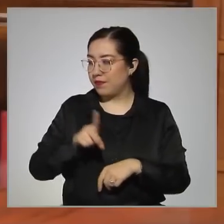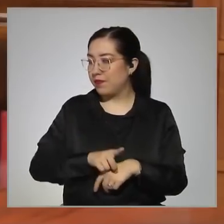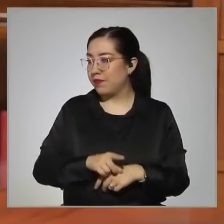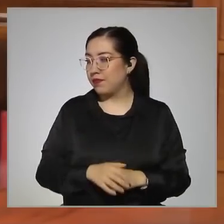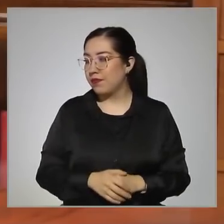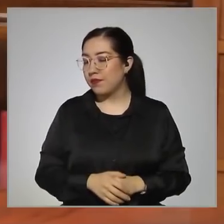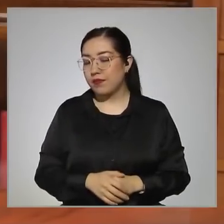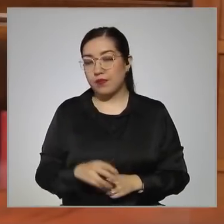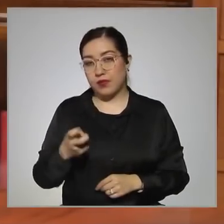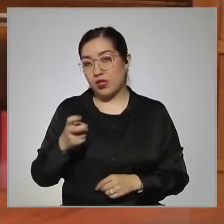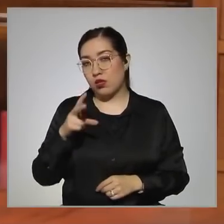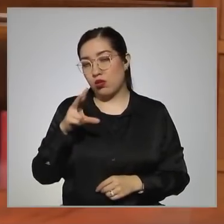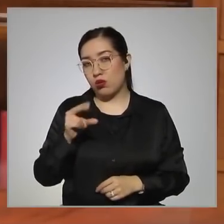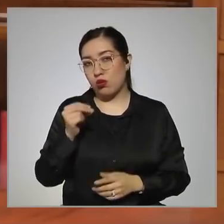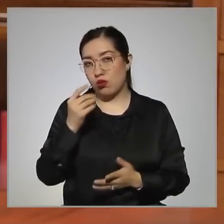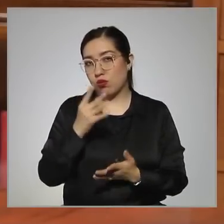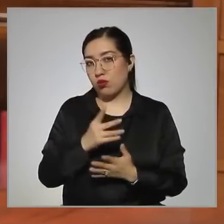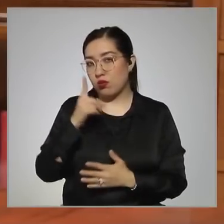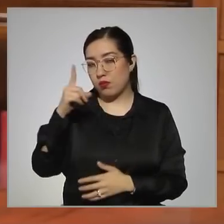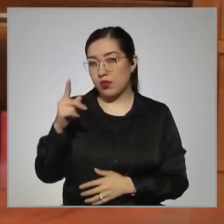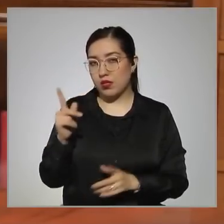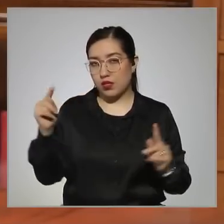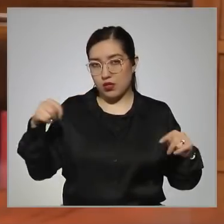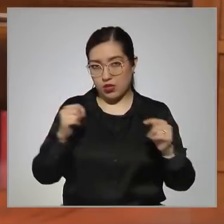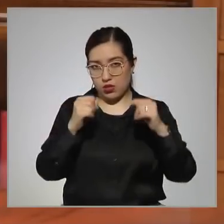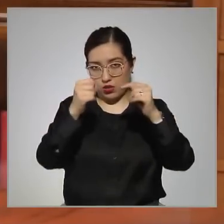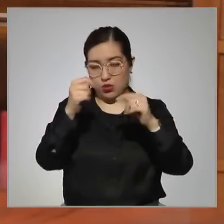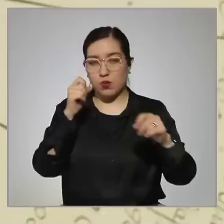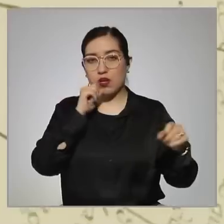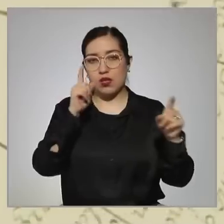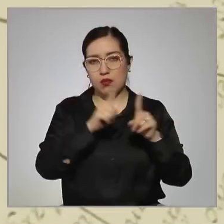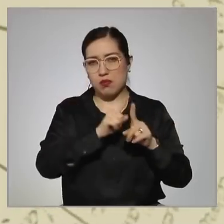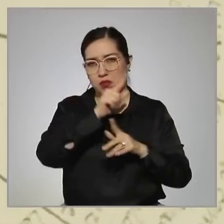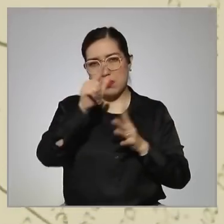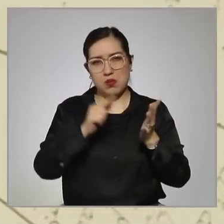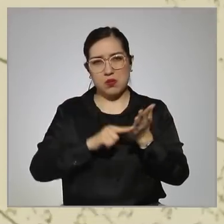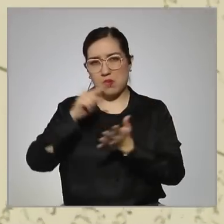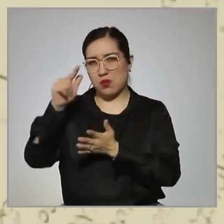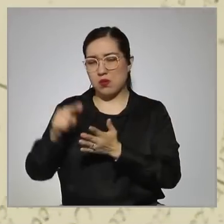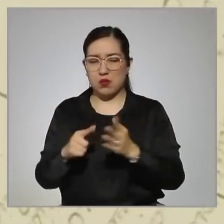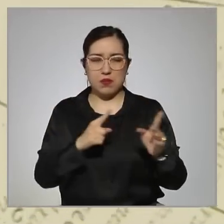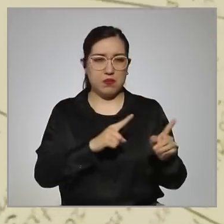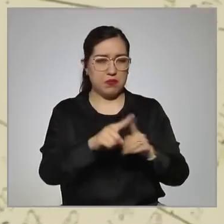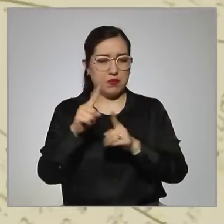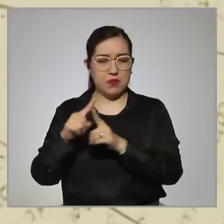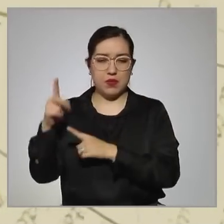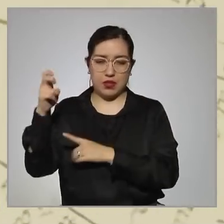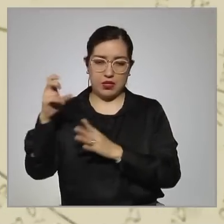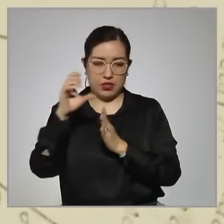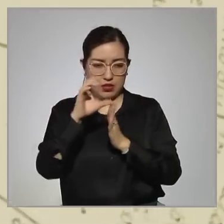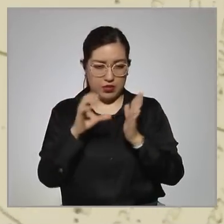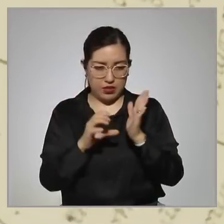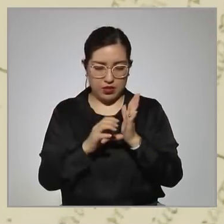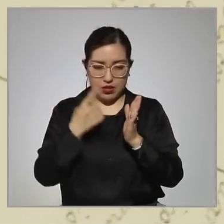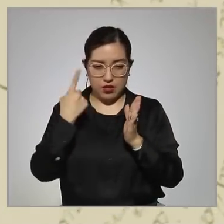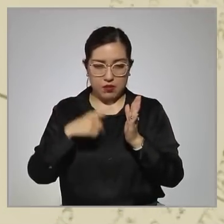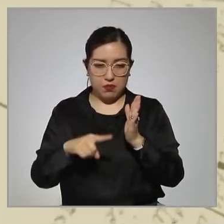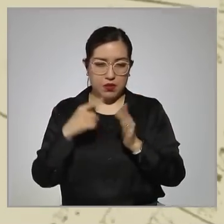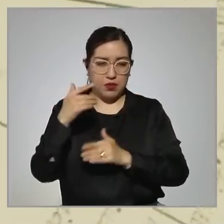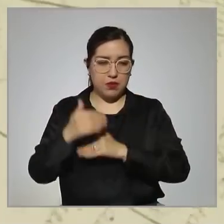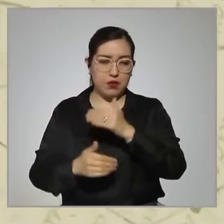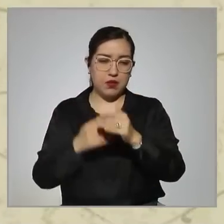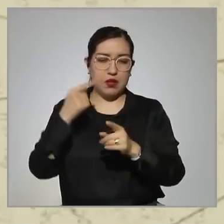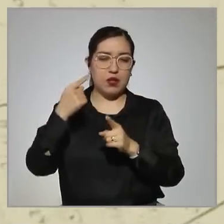da en Teotihuacán, se da en todos lados. La calendárica desarrollada